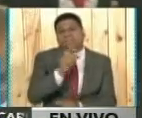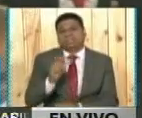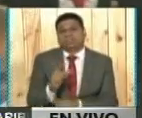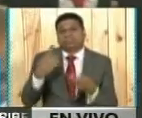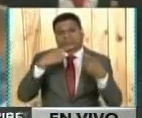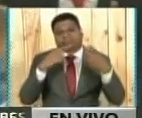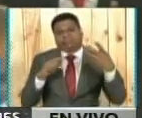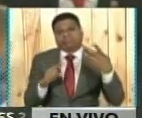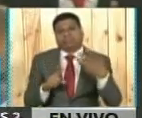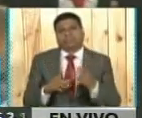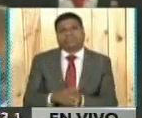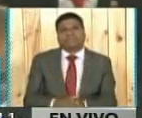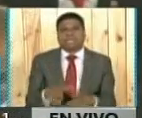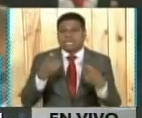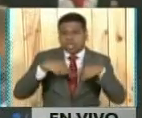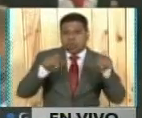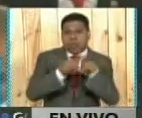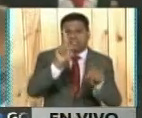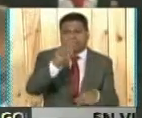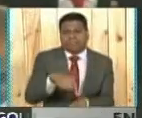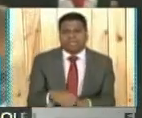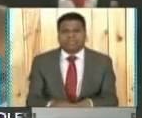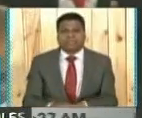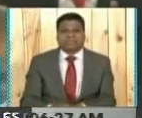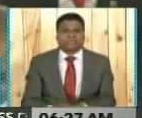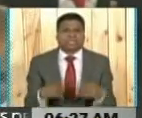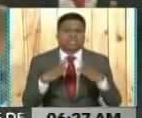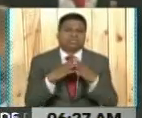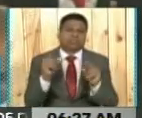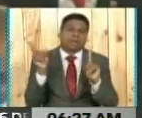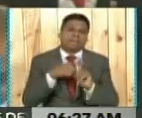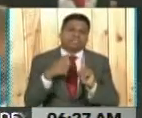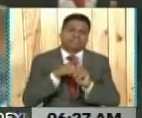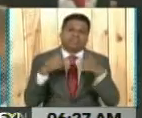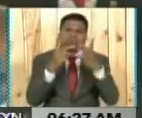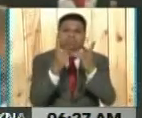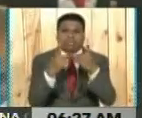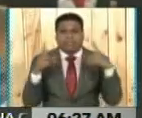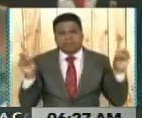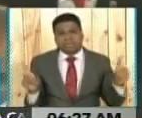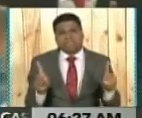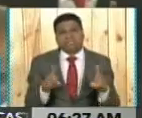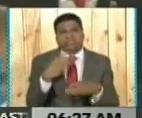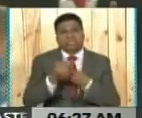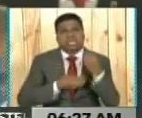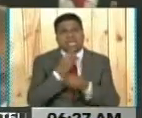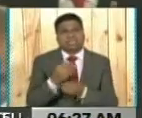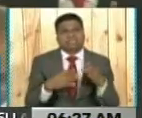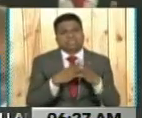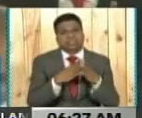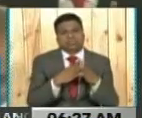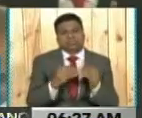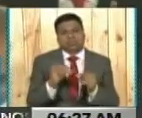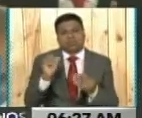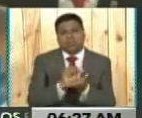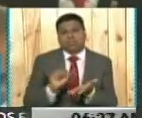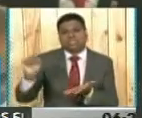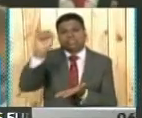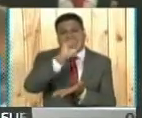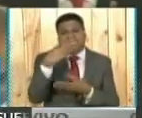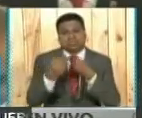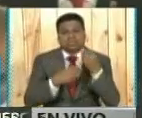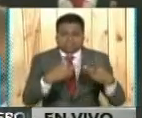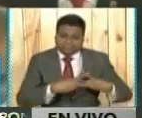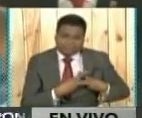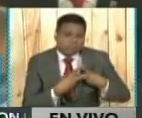nacional. Igualmente, dentro del auspicio de los principios democráticos, se garantiza el asesoramiento a los sindicatos que voluntariamente